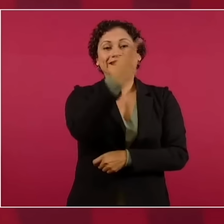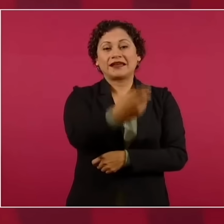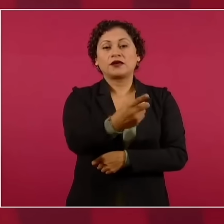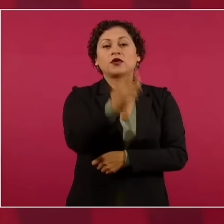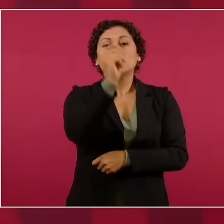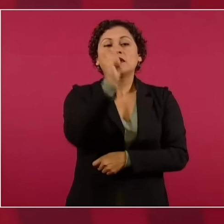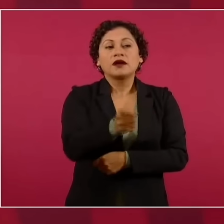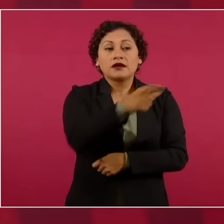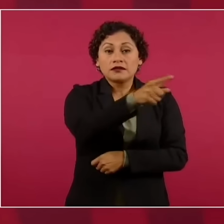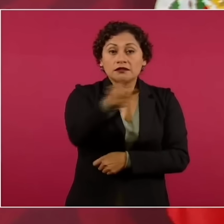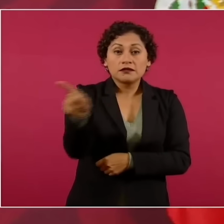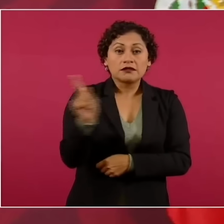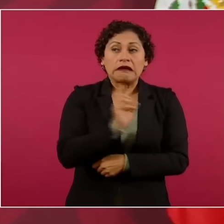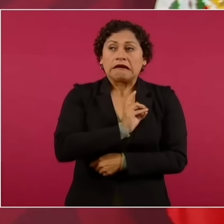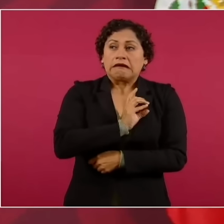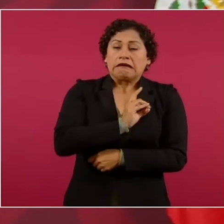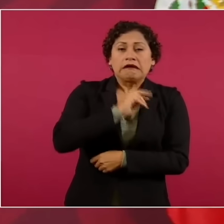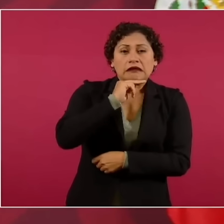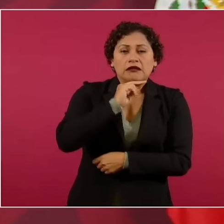nos preocupemos por eso,